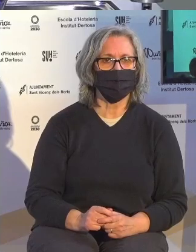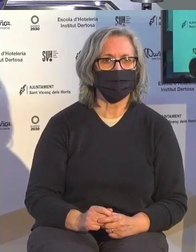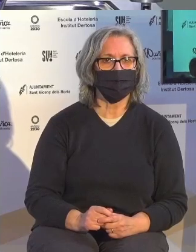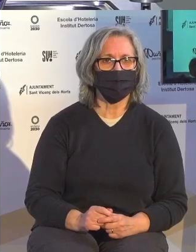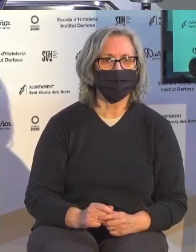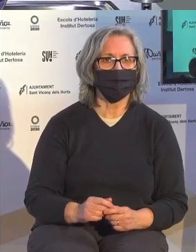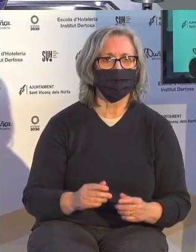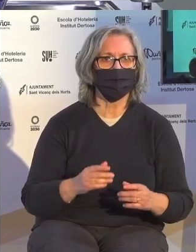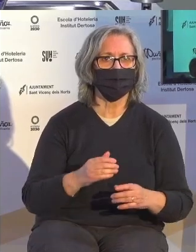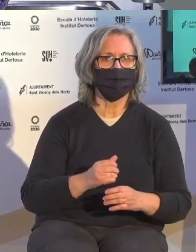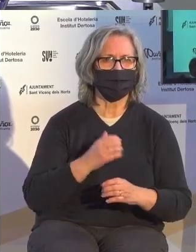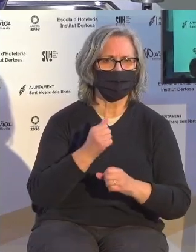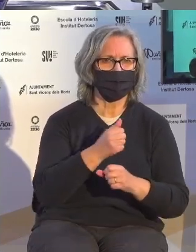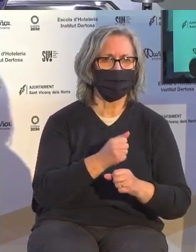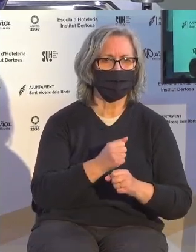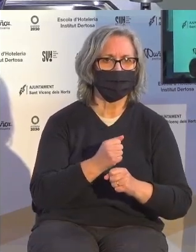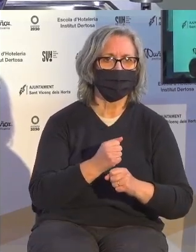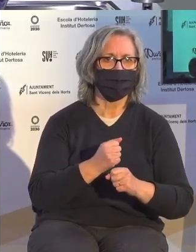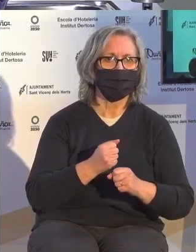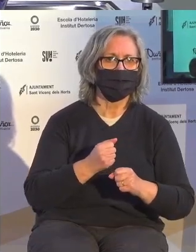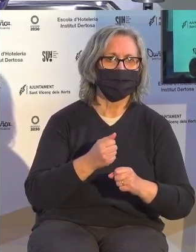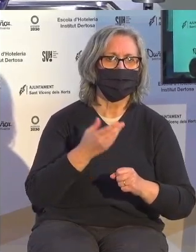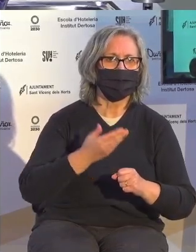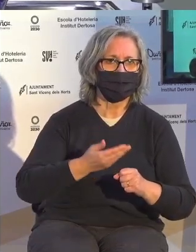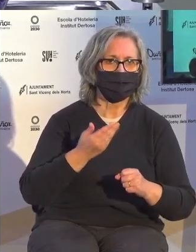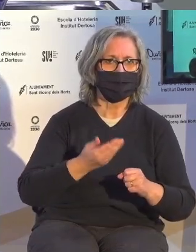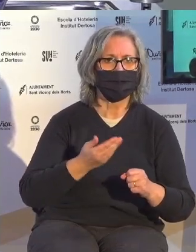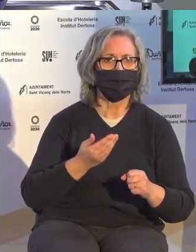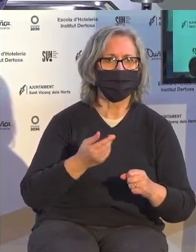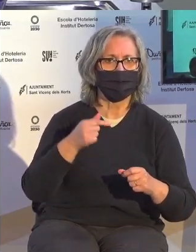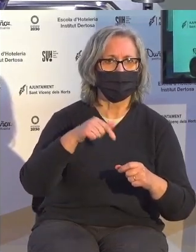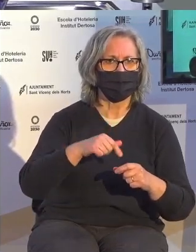que tentar por todos los merengues en aire alguno